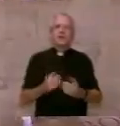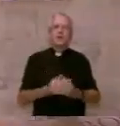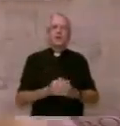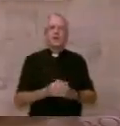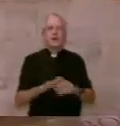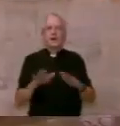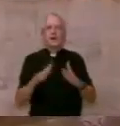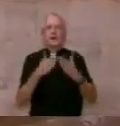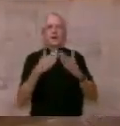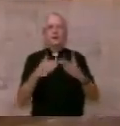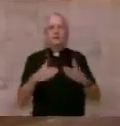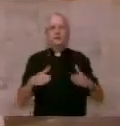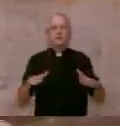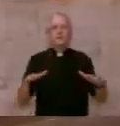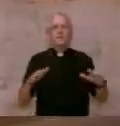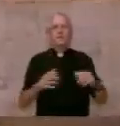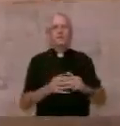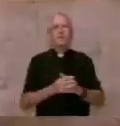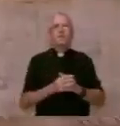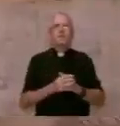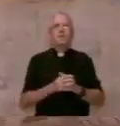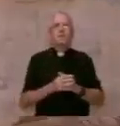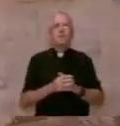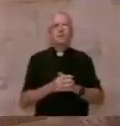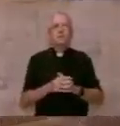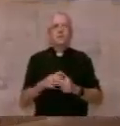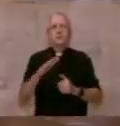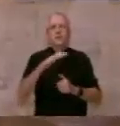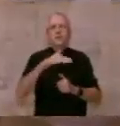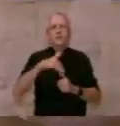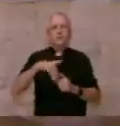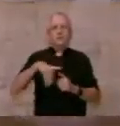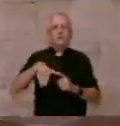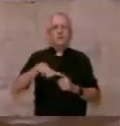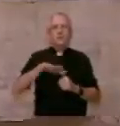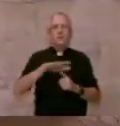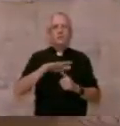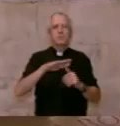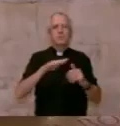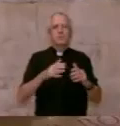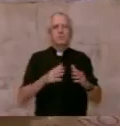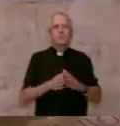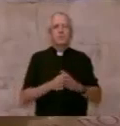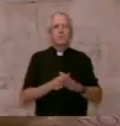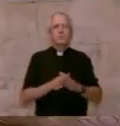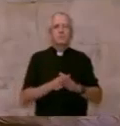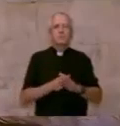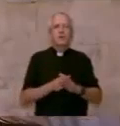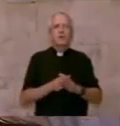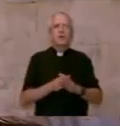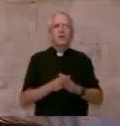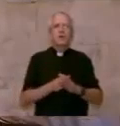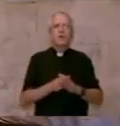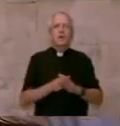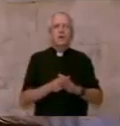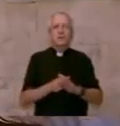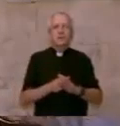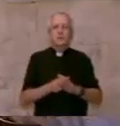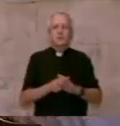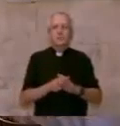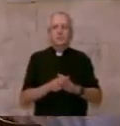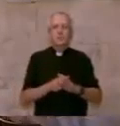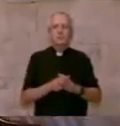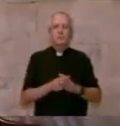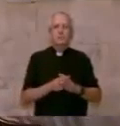el 28 de noviembre de 1178. La noche que precede al día en que por primera